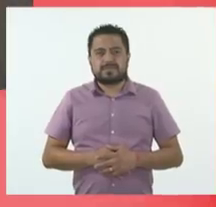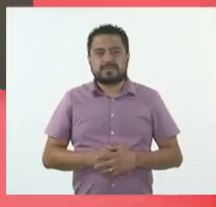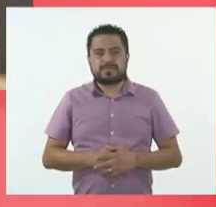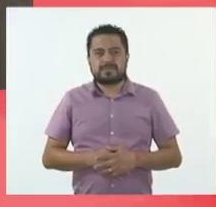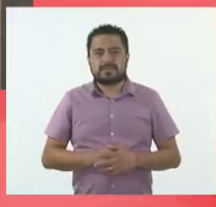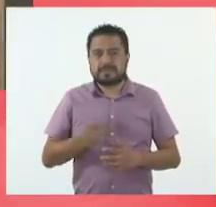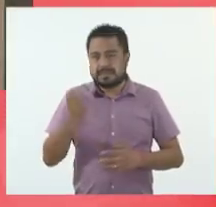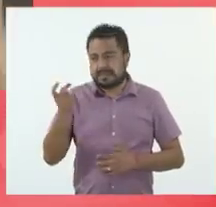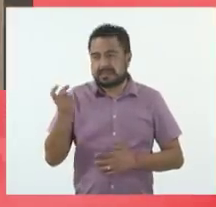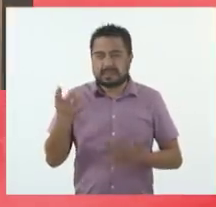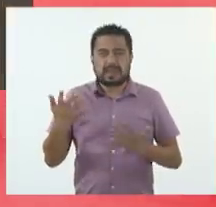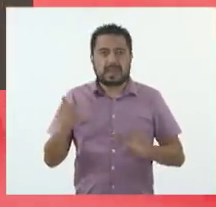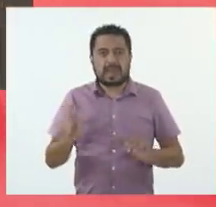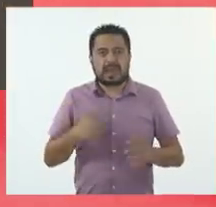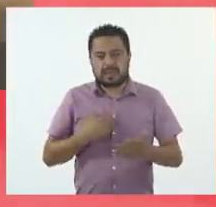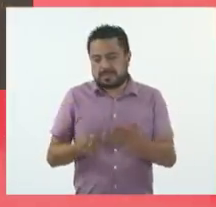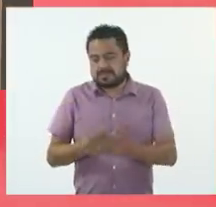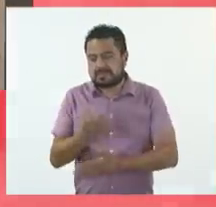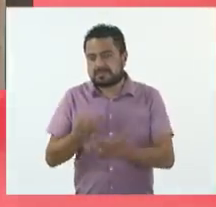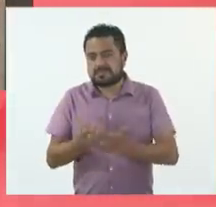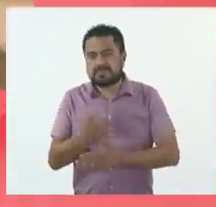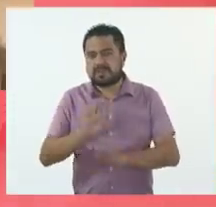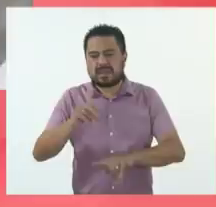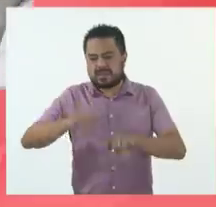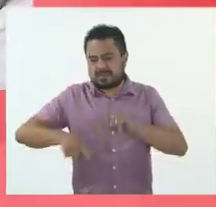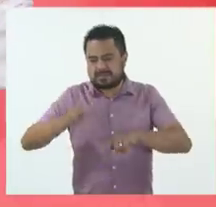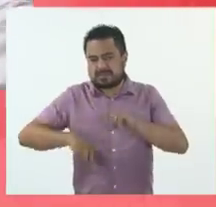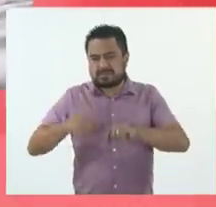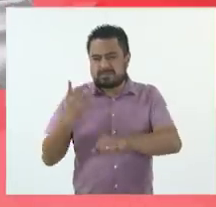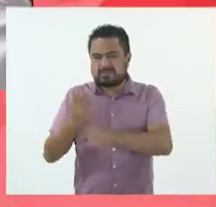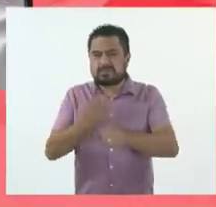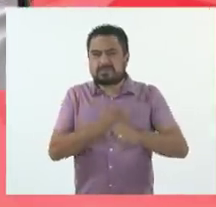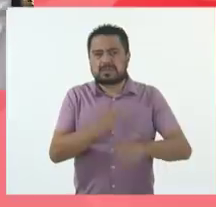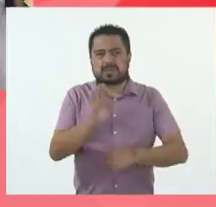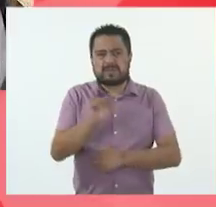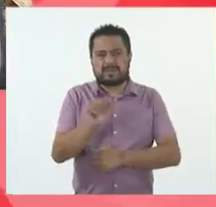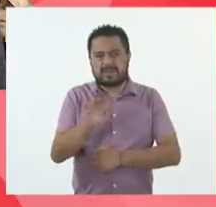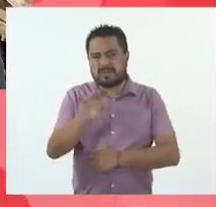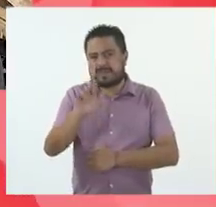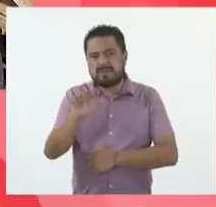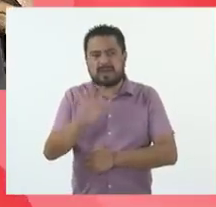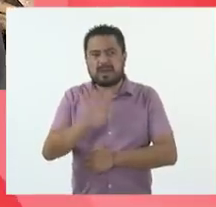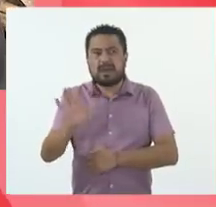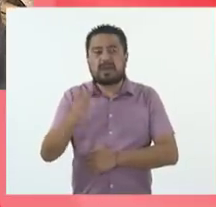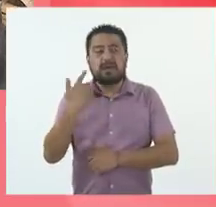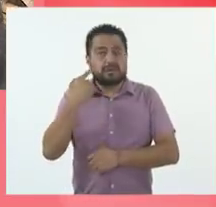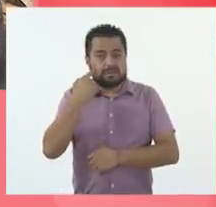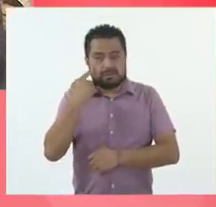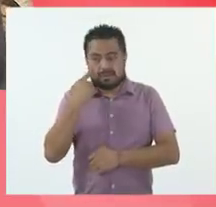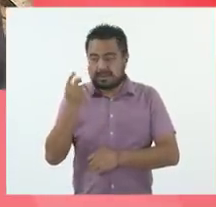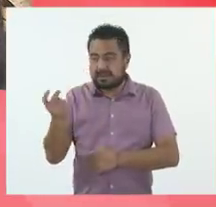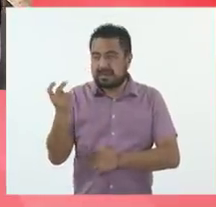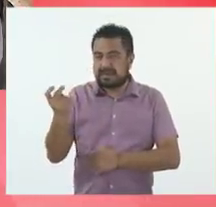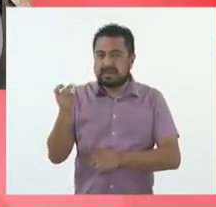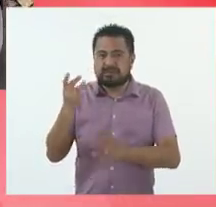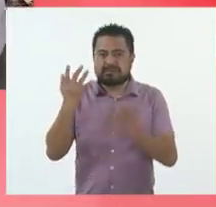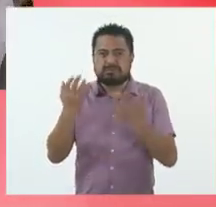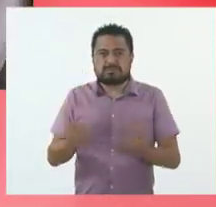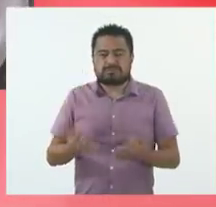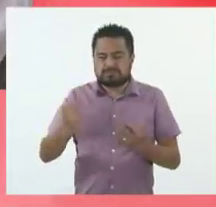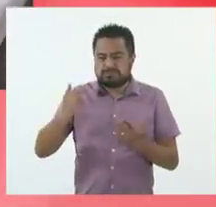Entonces, como esto ya le sacamos el gabacito que ya he tirado, mire, ya como quedó este